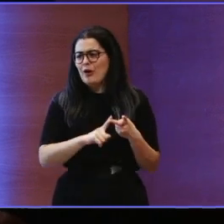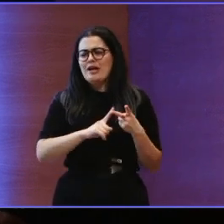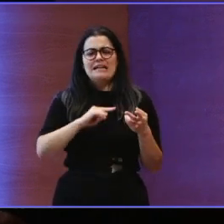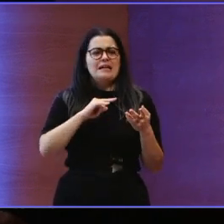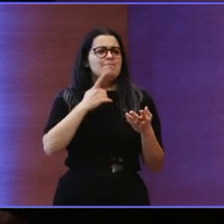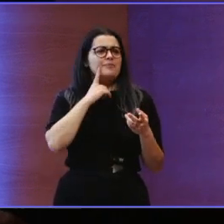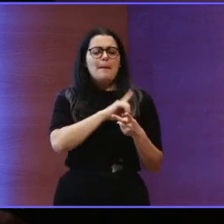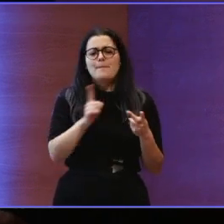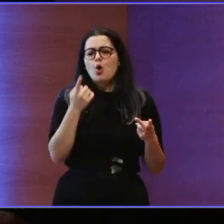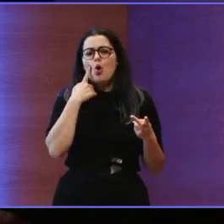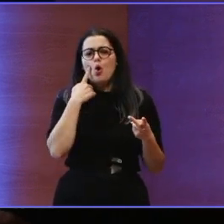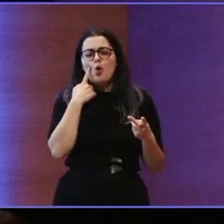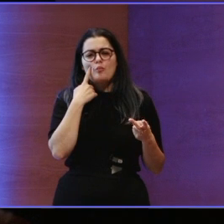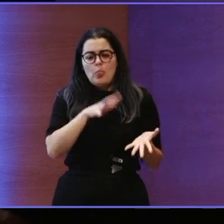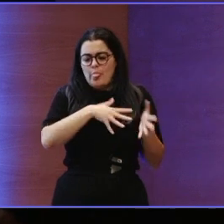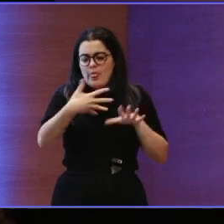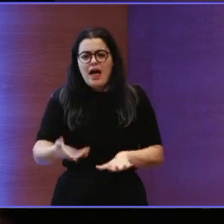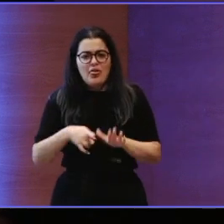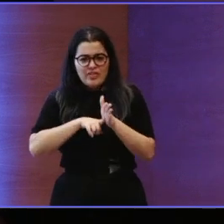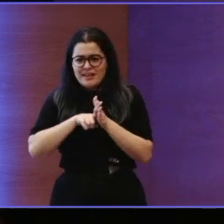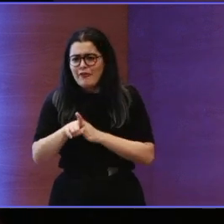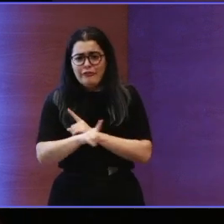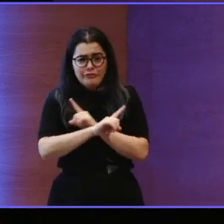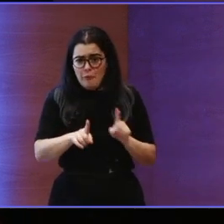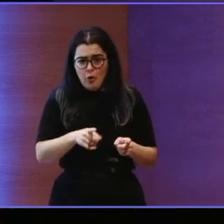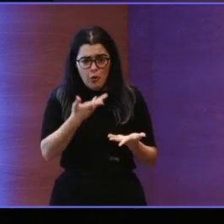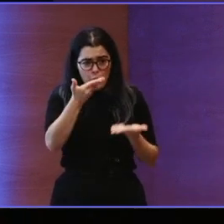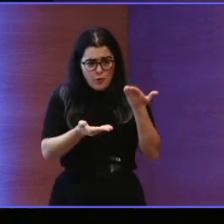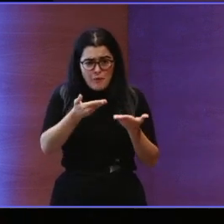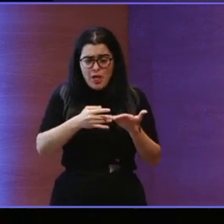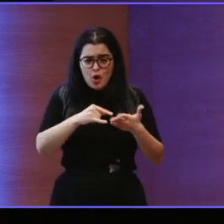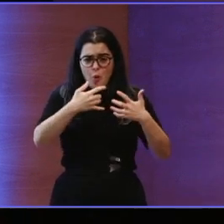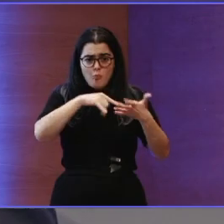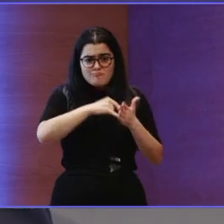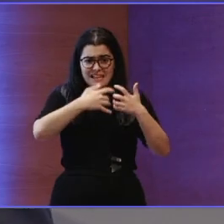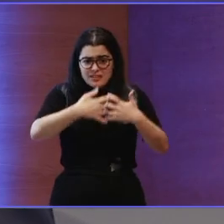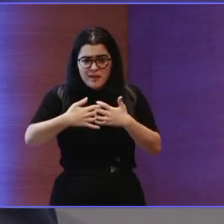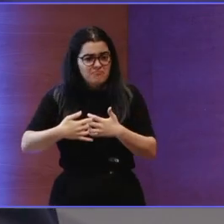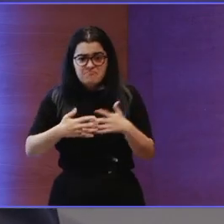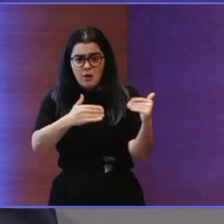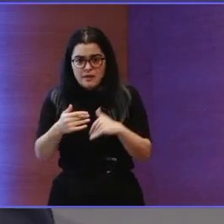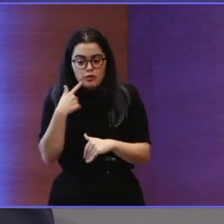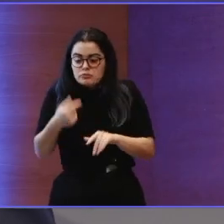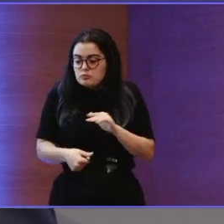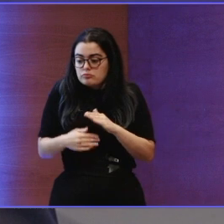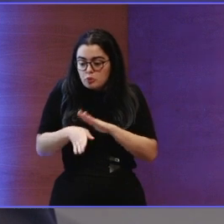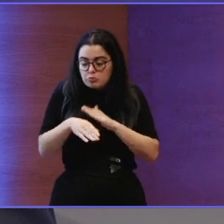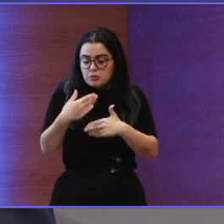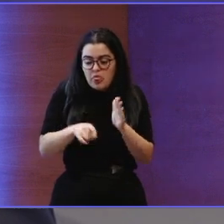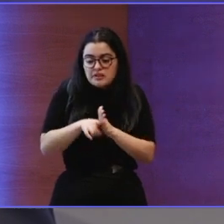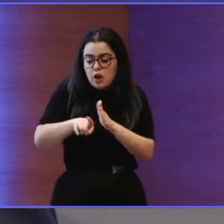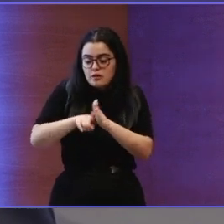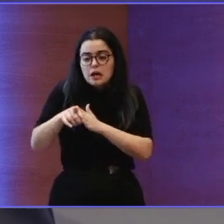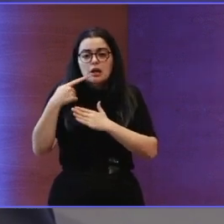evaluación de los despliegues de los desarrollos estamos incipientemente desarrollando y también tengo que decir y lo